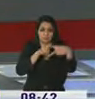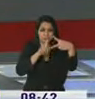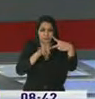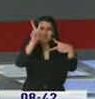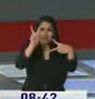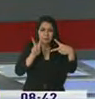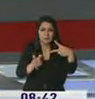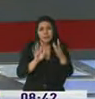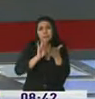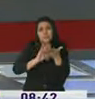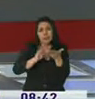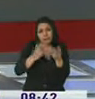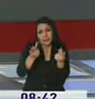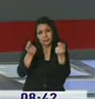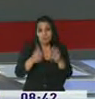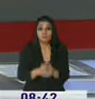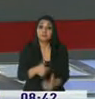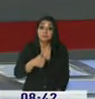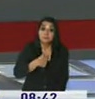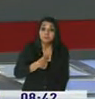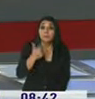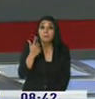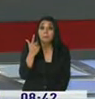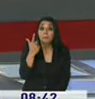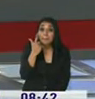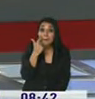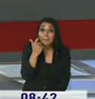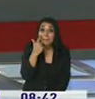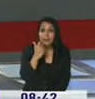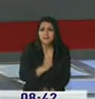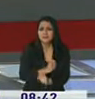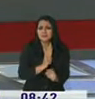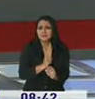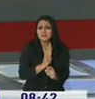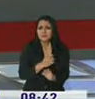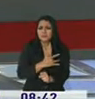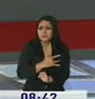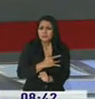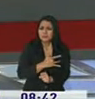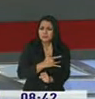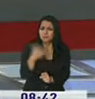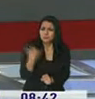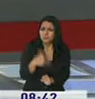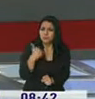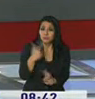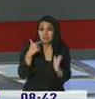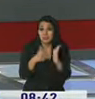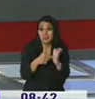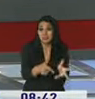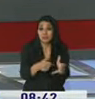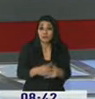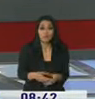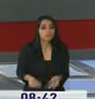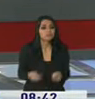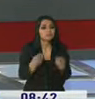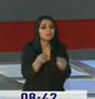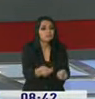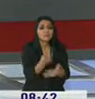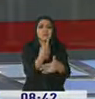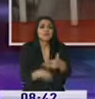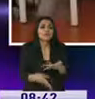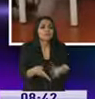rápidas, Sarita. Uno, como padre, realmente le queda un sabor de boca terrible saber que entrega a sus hijos y